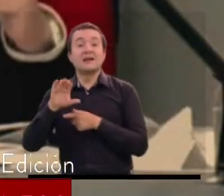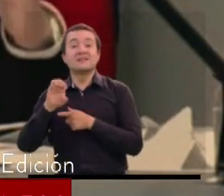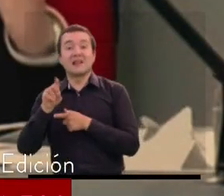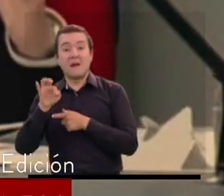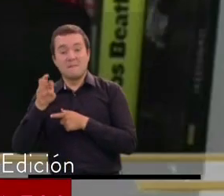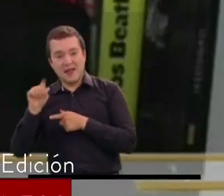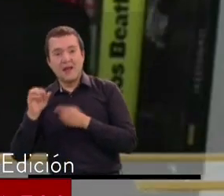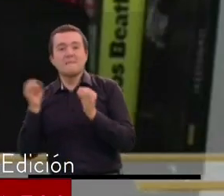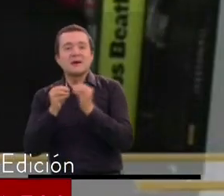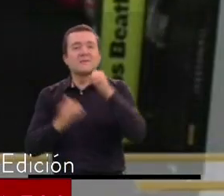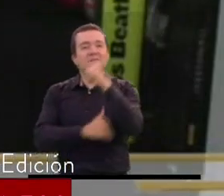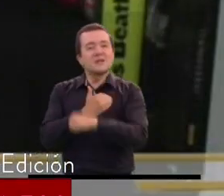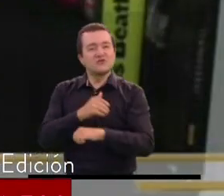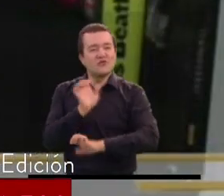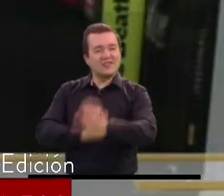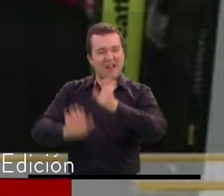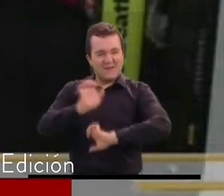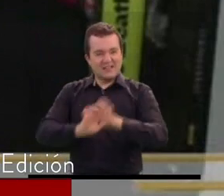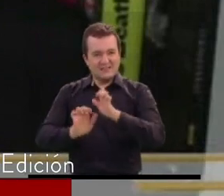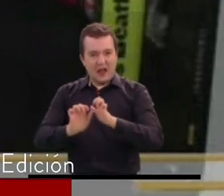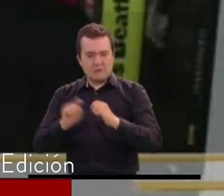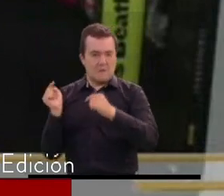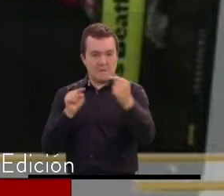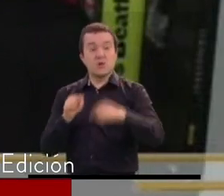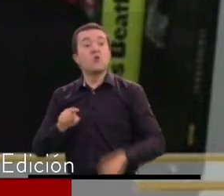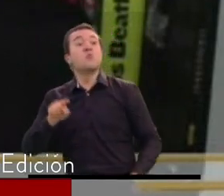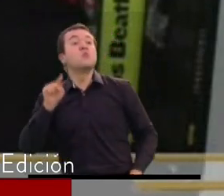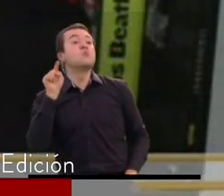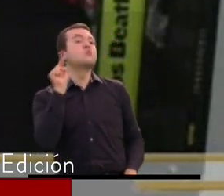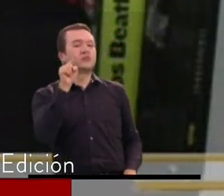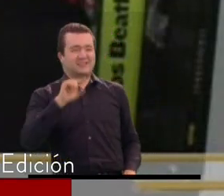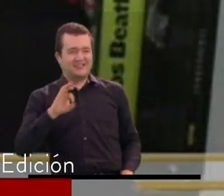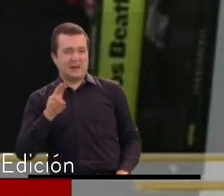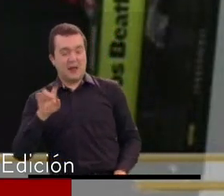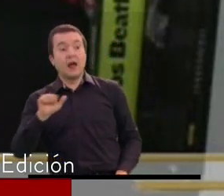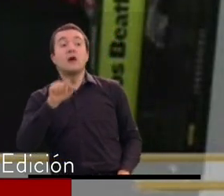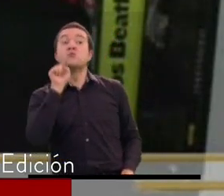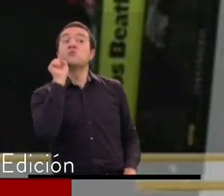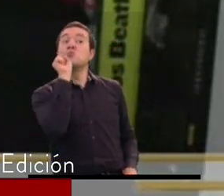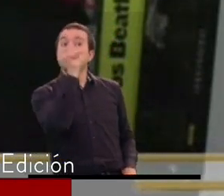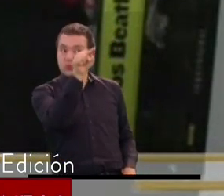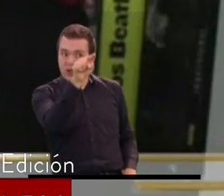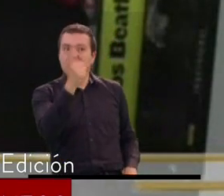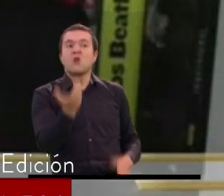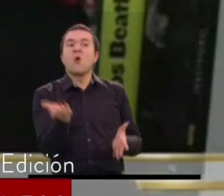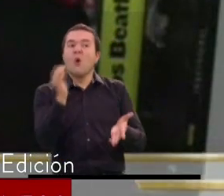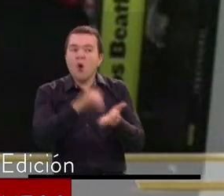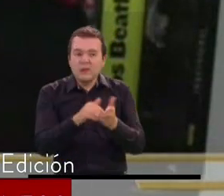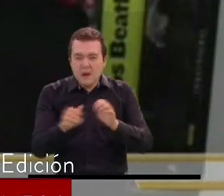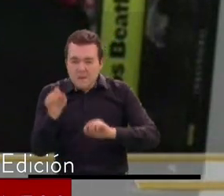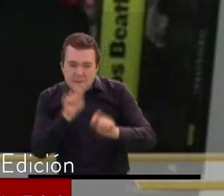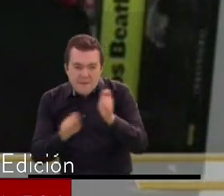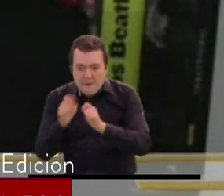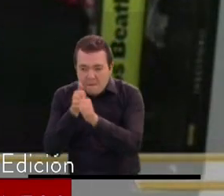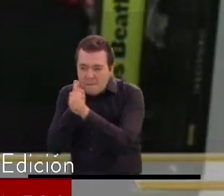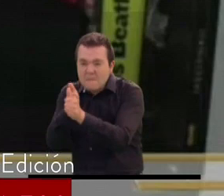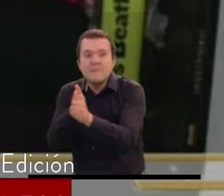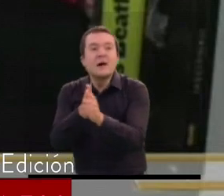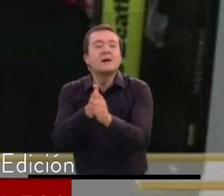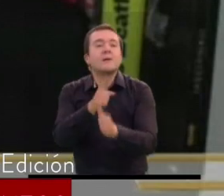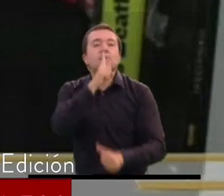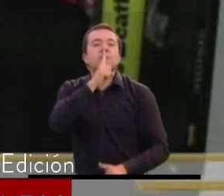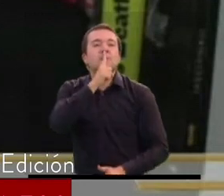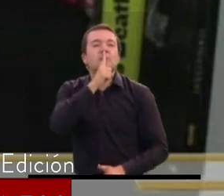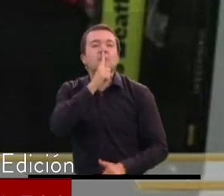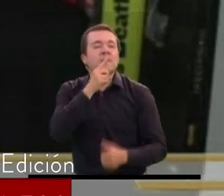Holmes Trujillo. Usted es el jefe de una nueva operación Silencio en el país, que quiere